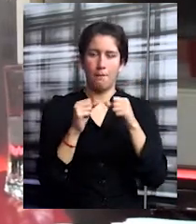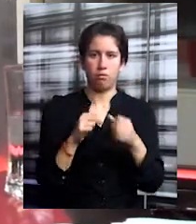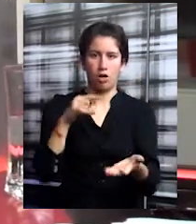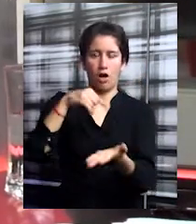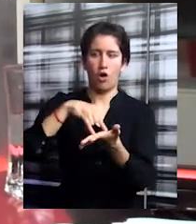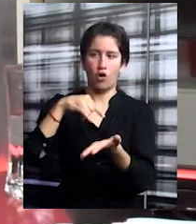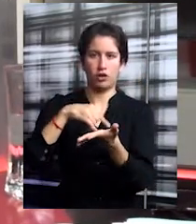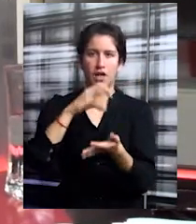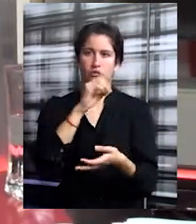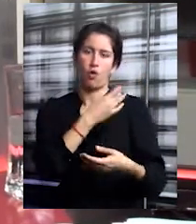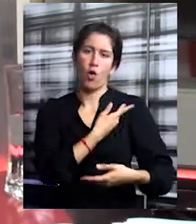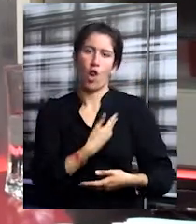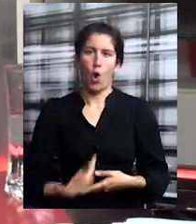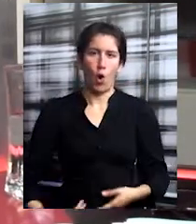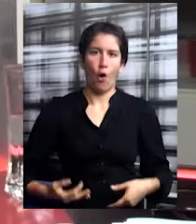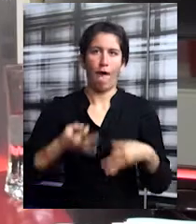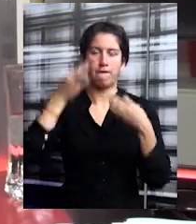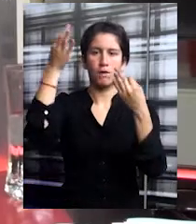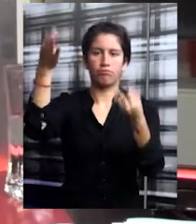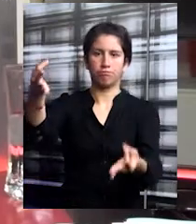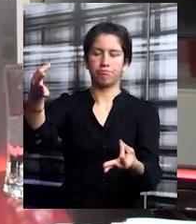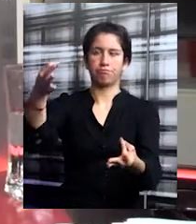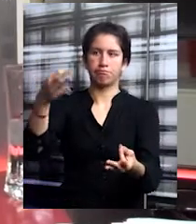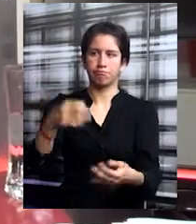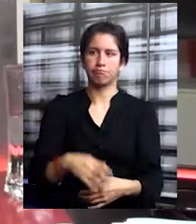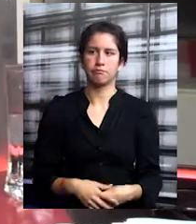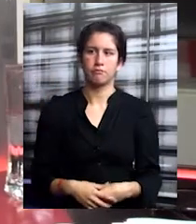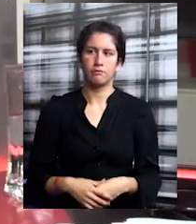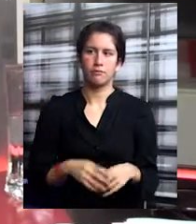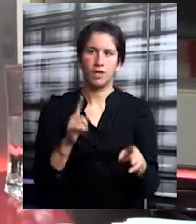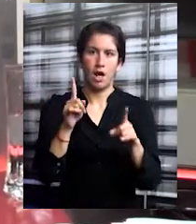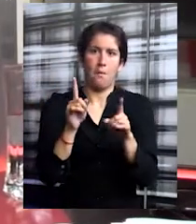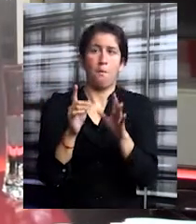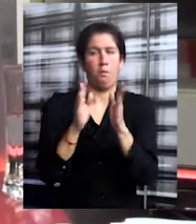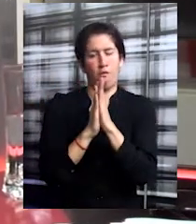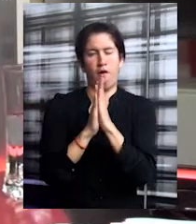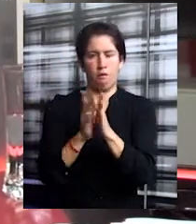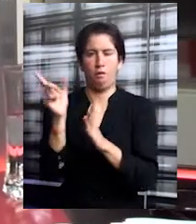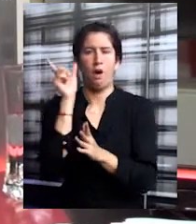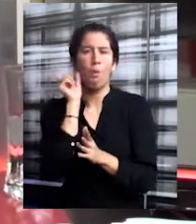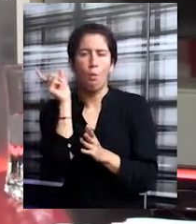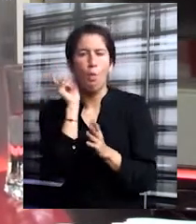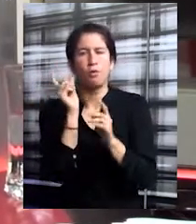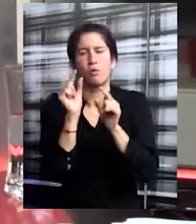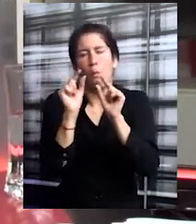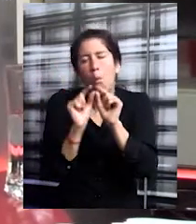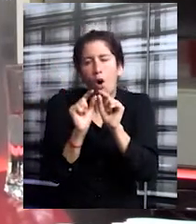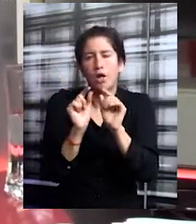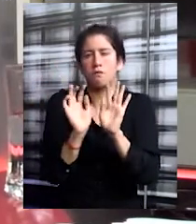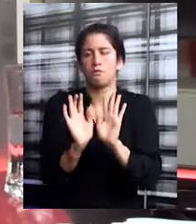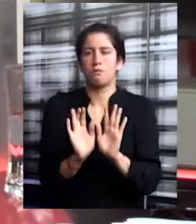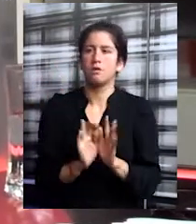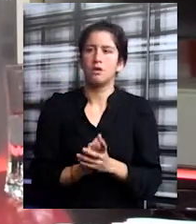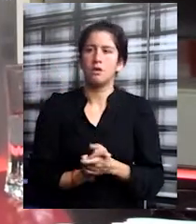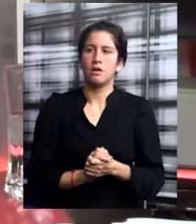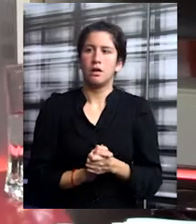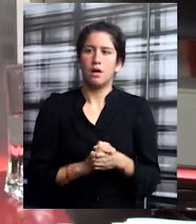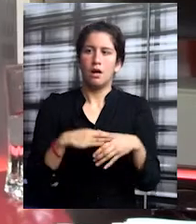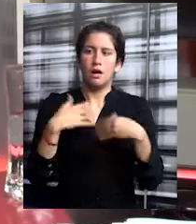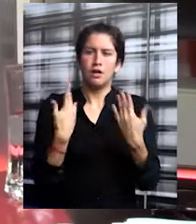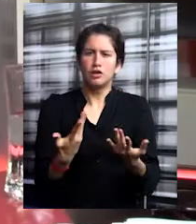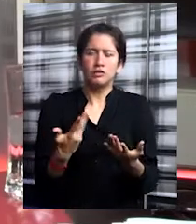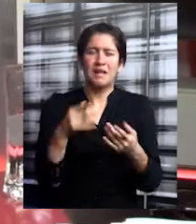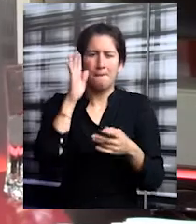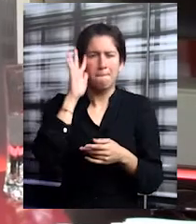fueron elegidos por el pueblo, entonces por lo menos escúchennos en algo un poquito que sea. Porque imagínate lo que pasa con el agua. Yo vuelvo al tema